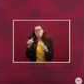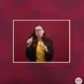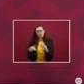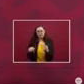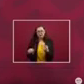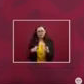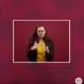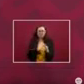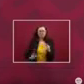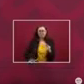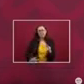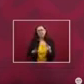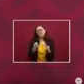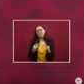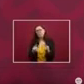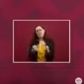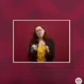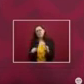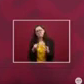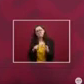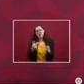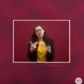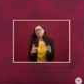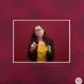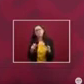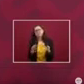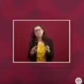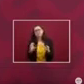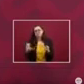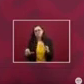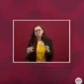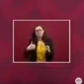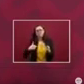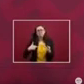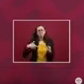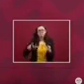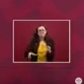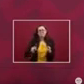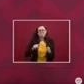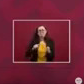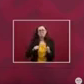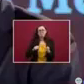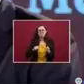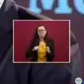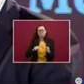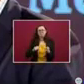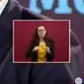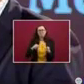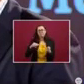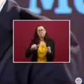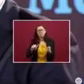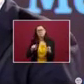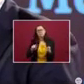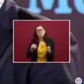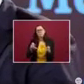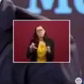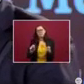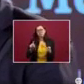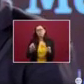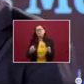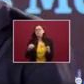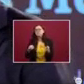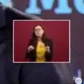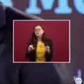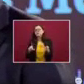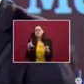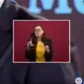banca, porque ahí están en la banca con ellos, a gente de otra envergadura también, a dineros también internacionales, a fuerzas internacionales de